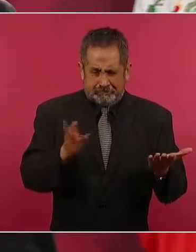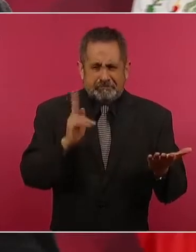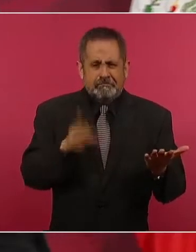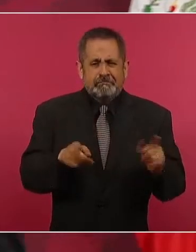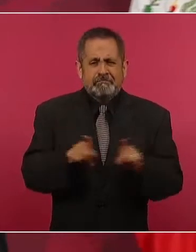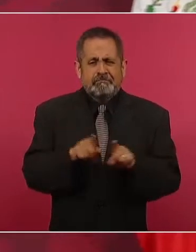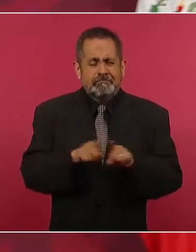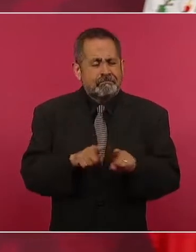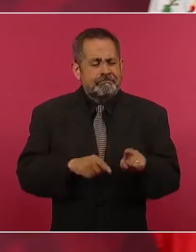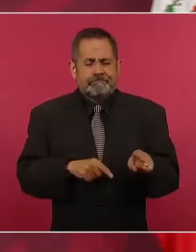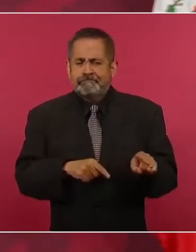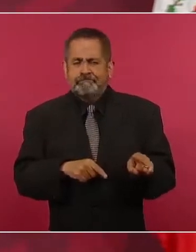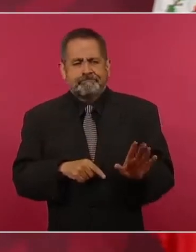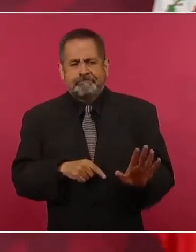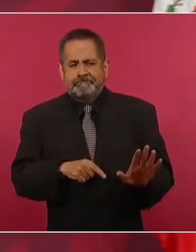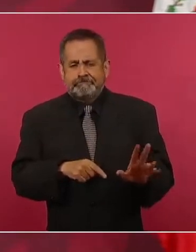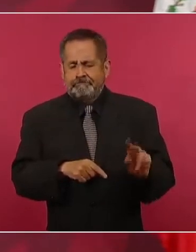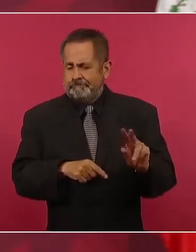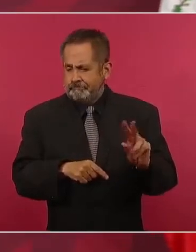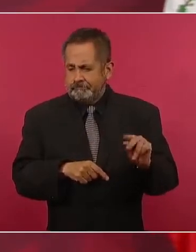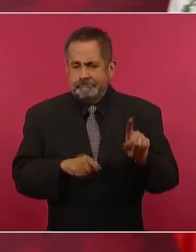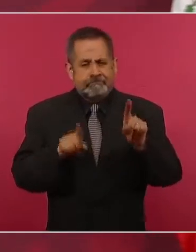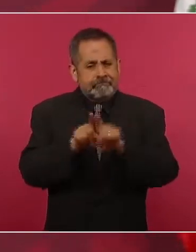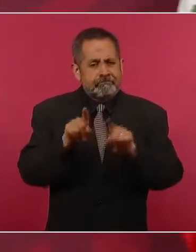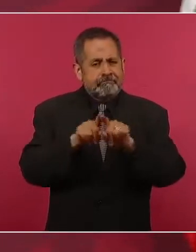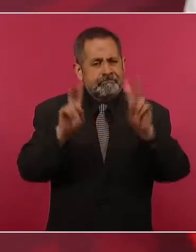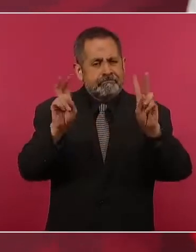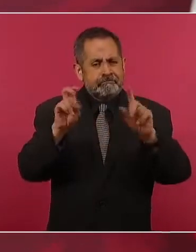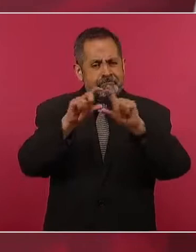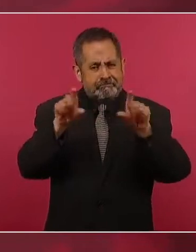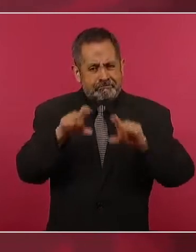neoliberal. Lo mismo.